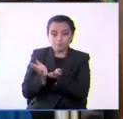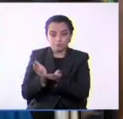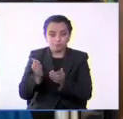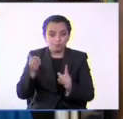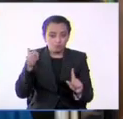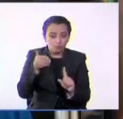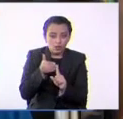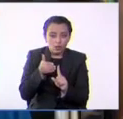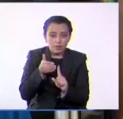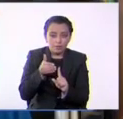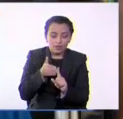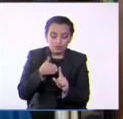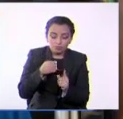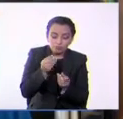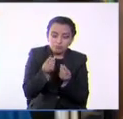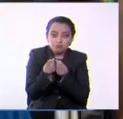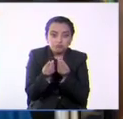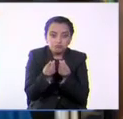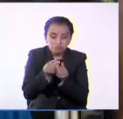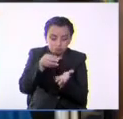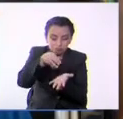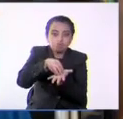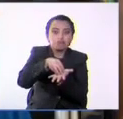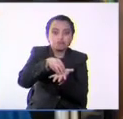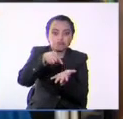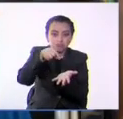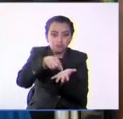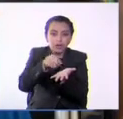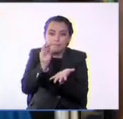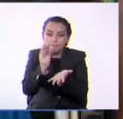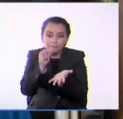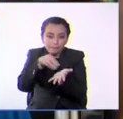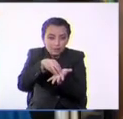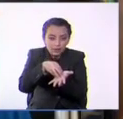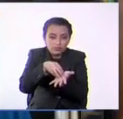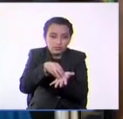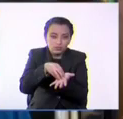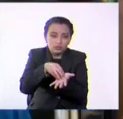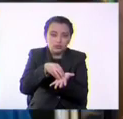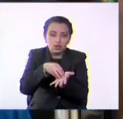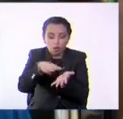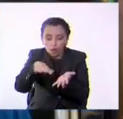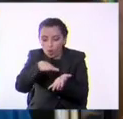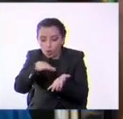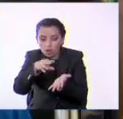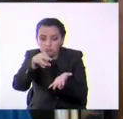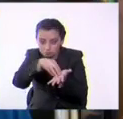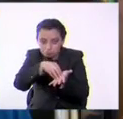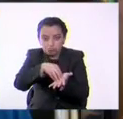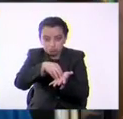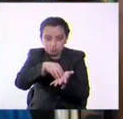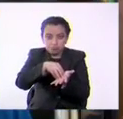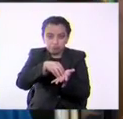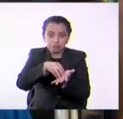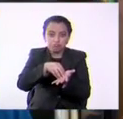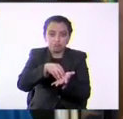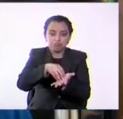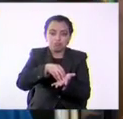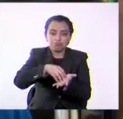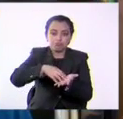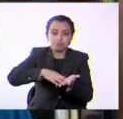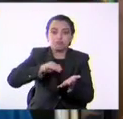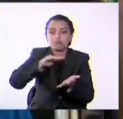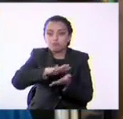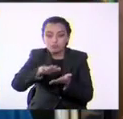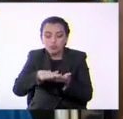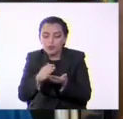las localidades, es decir, en los pequeños municipios, en los pequeños territorios en donde habita gente